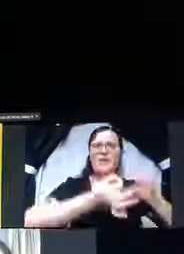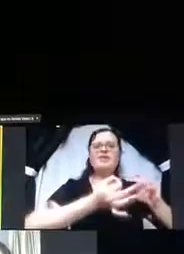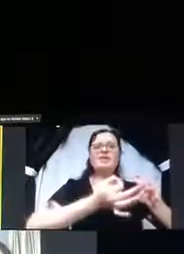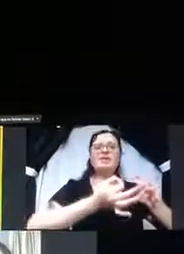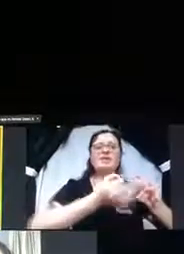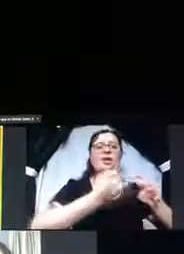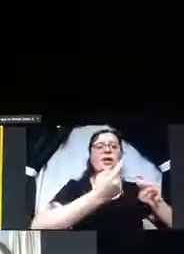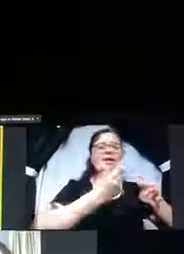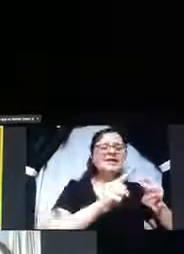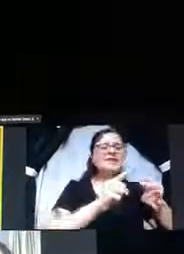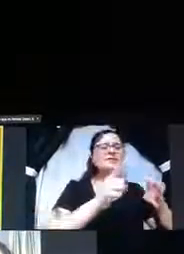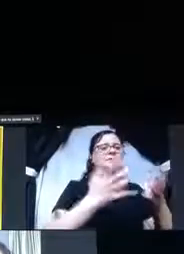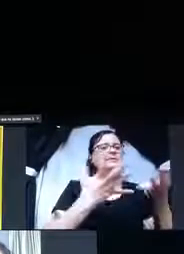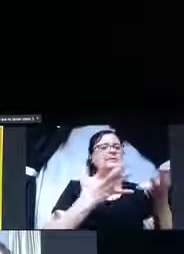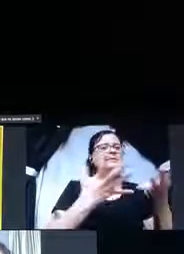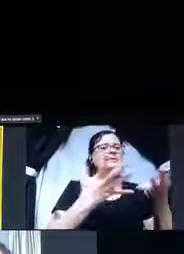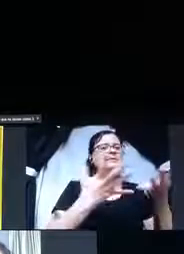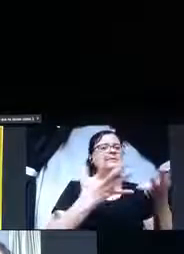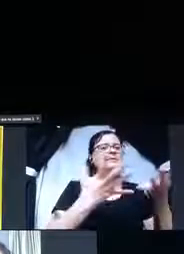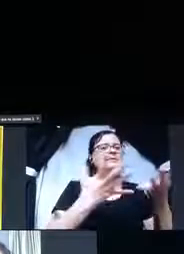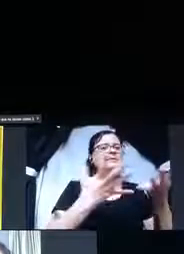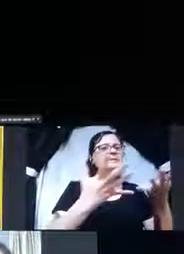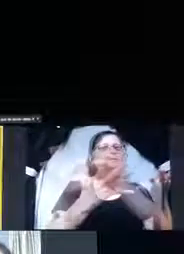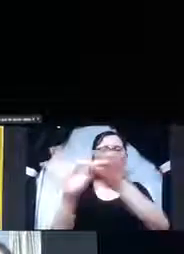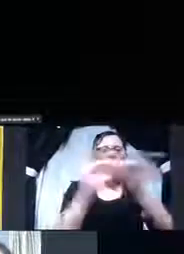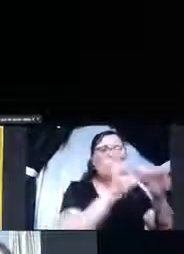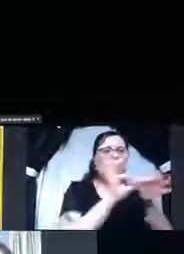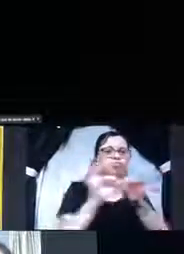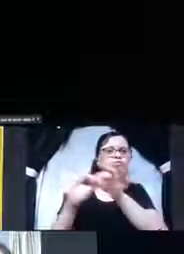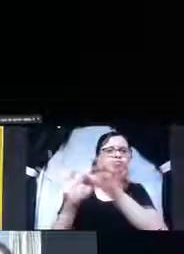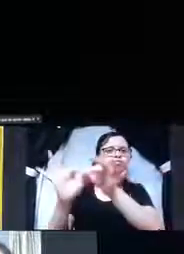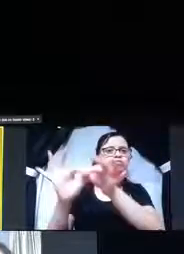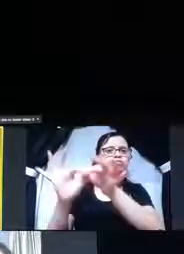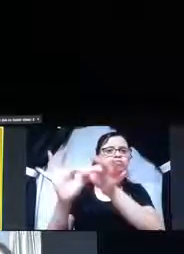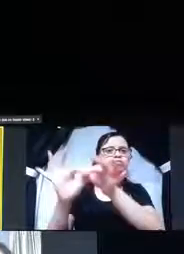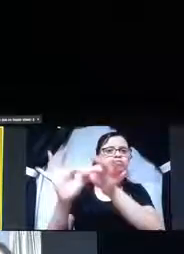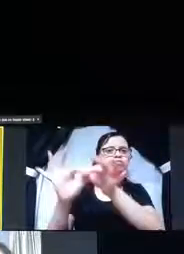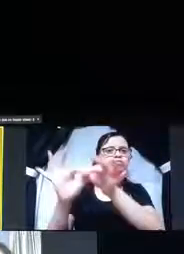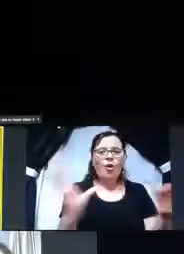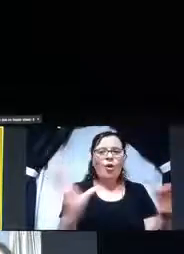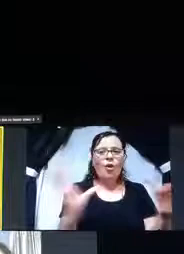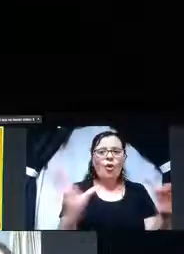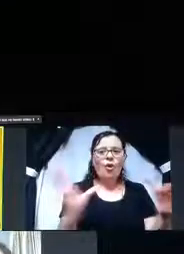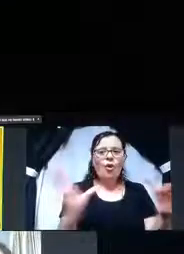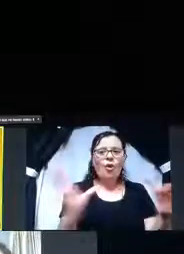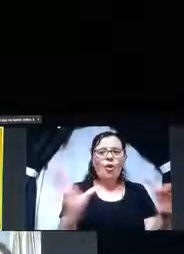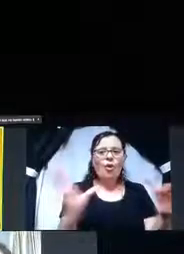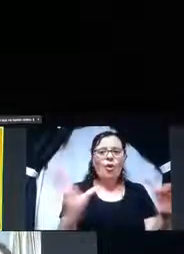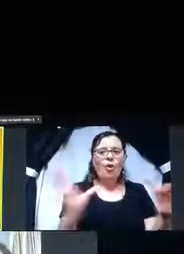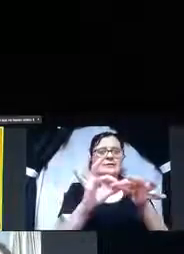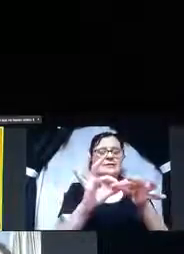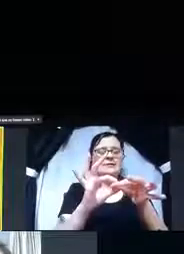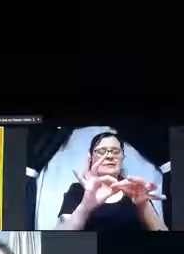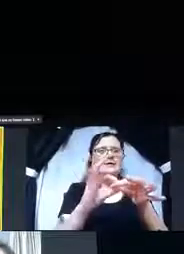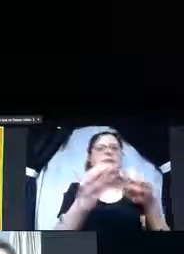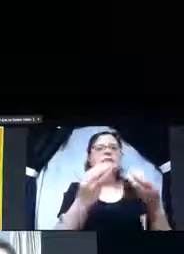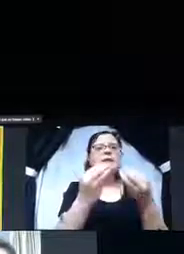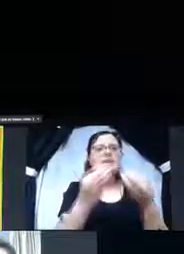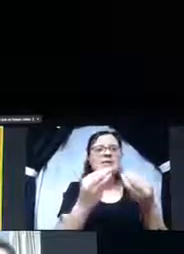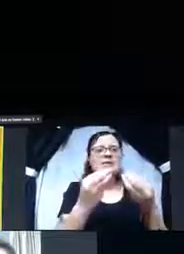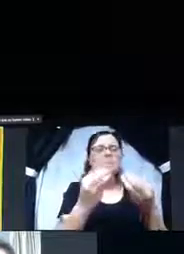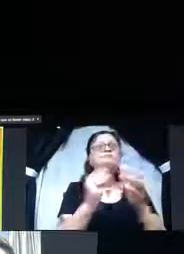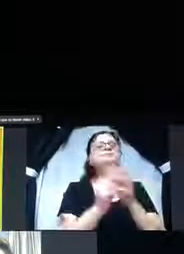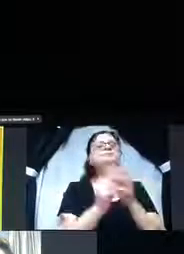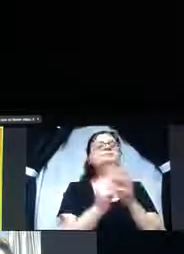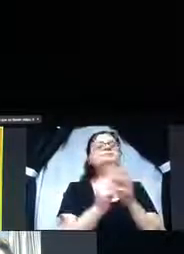pero sin embargo, la característica común que tenía era que llegaba el momento de generar